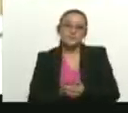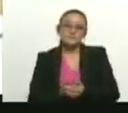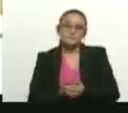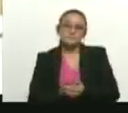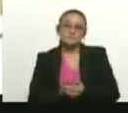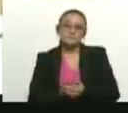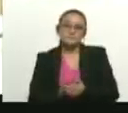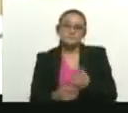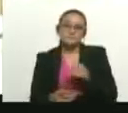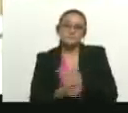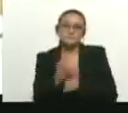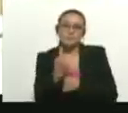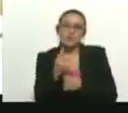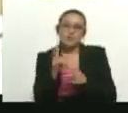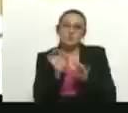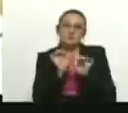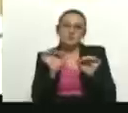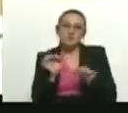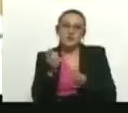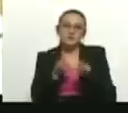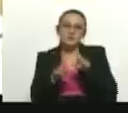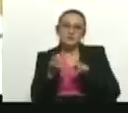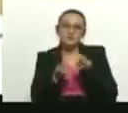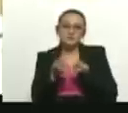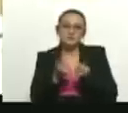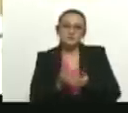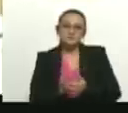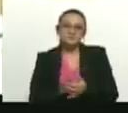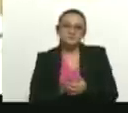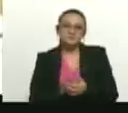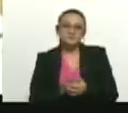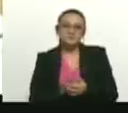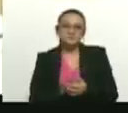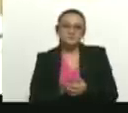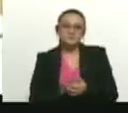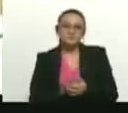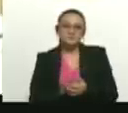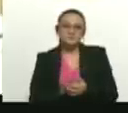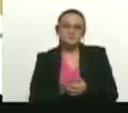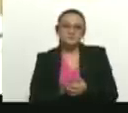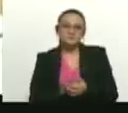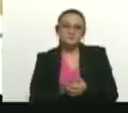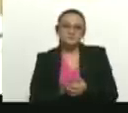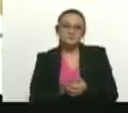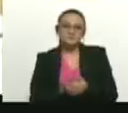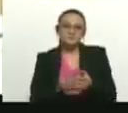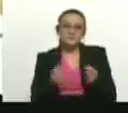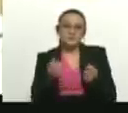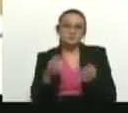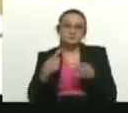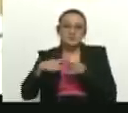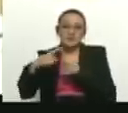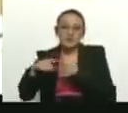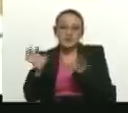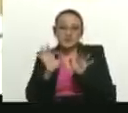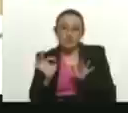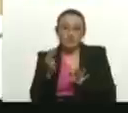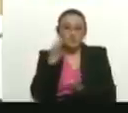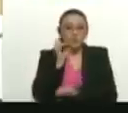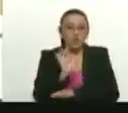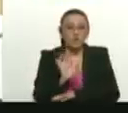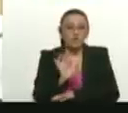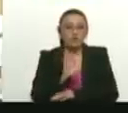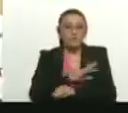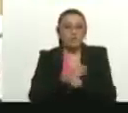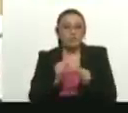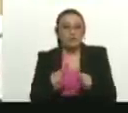donde surja un nuevo sistema monetario, una canasta de monedas poderosas.